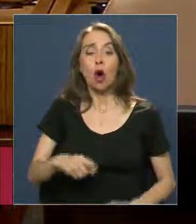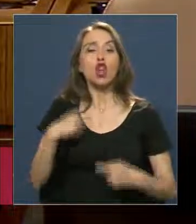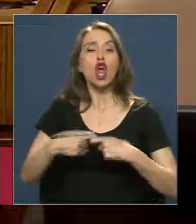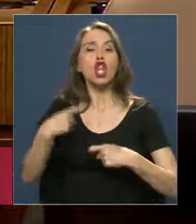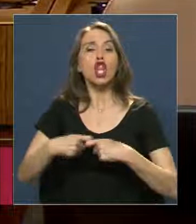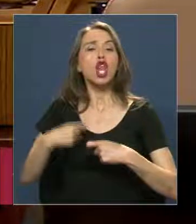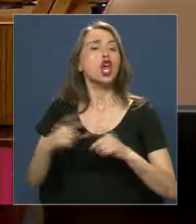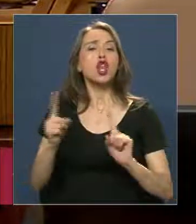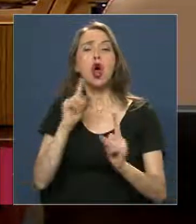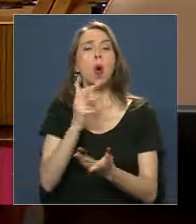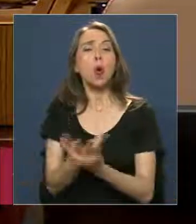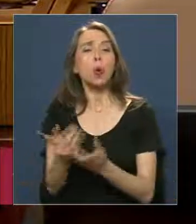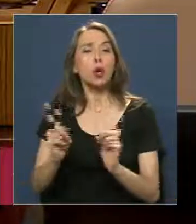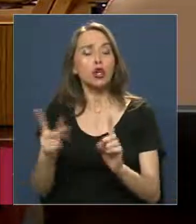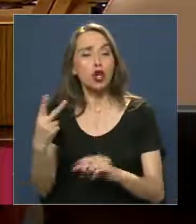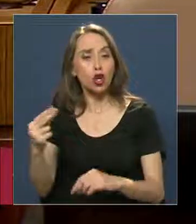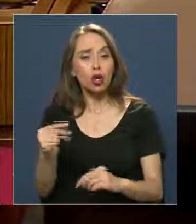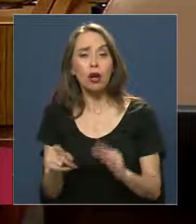lugar,